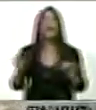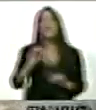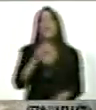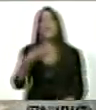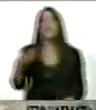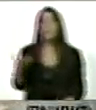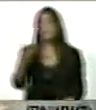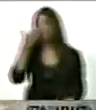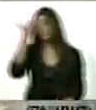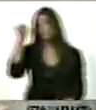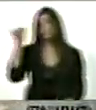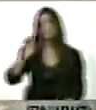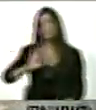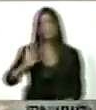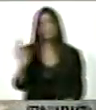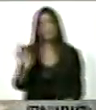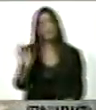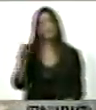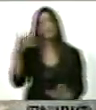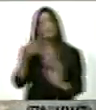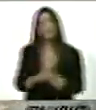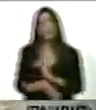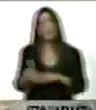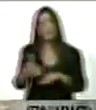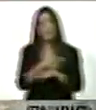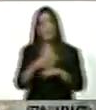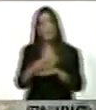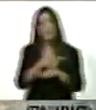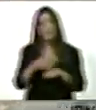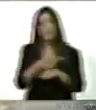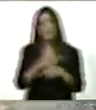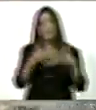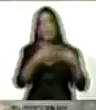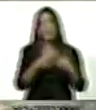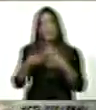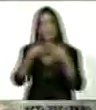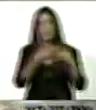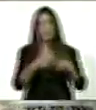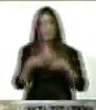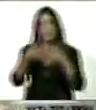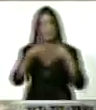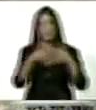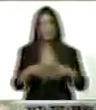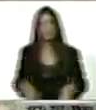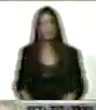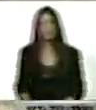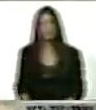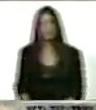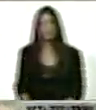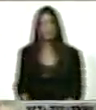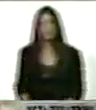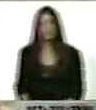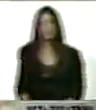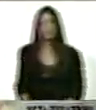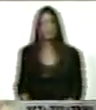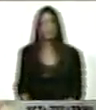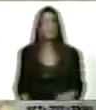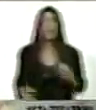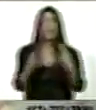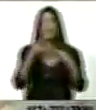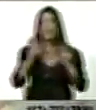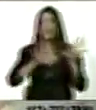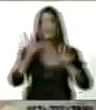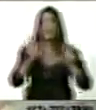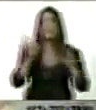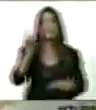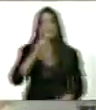es pasado en el caso del gobierno de los Estados Unidos de Norteamérica. Las relaciones exteriores de Venezuela las